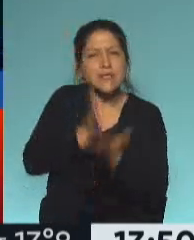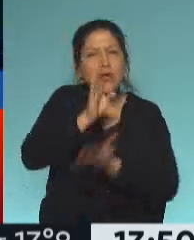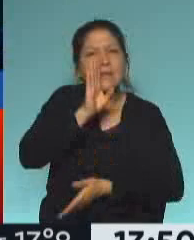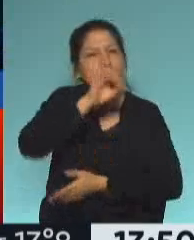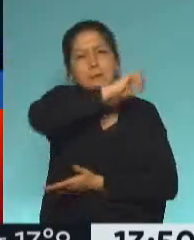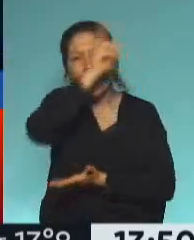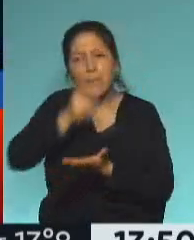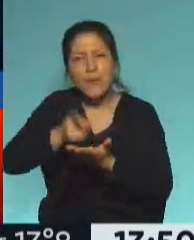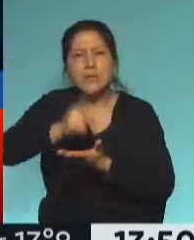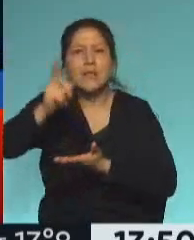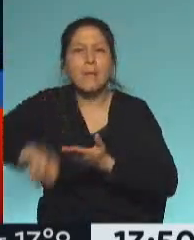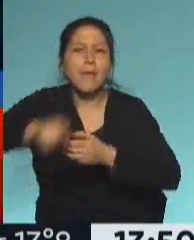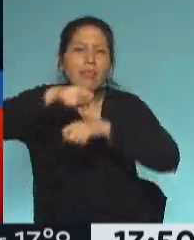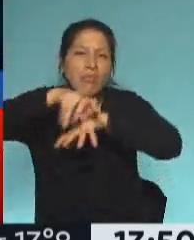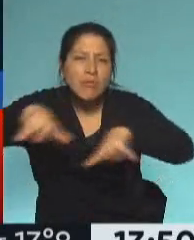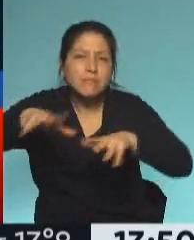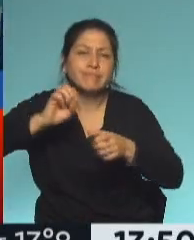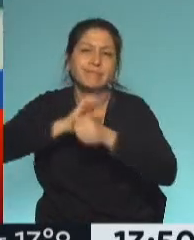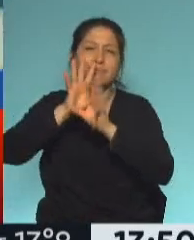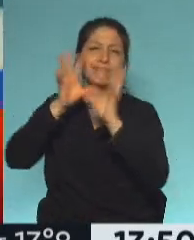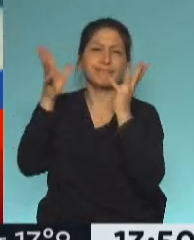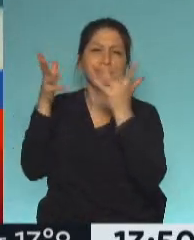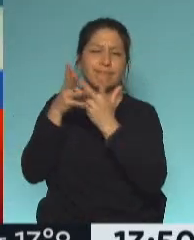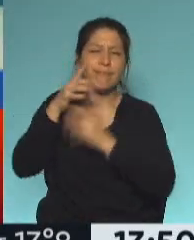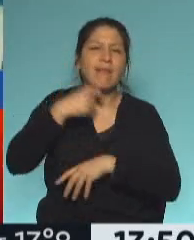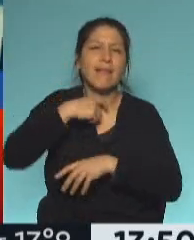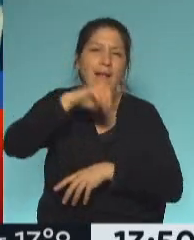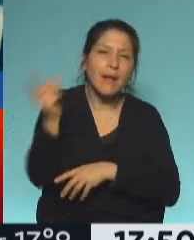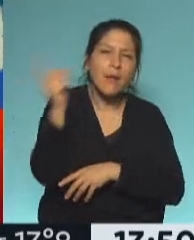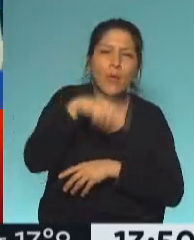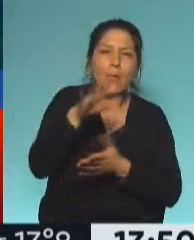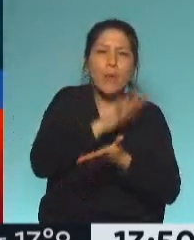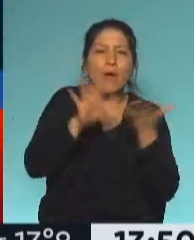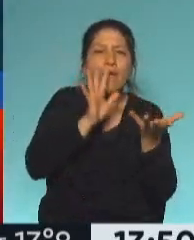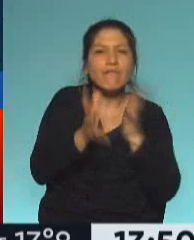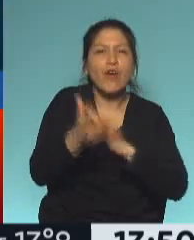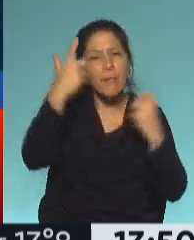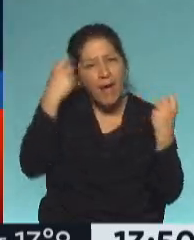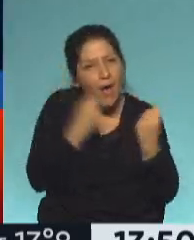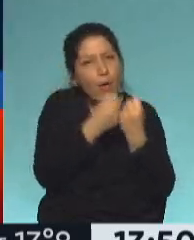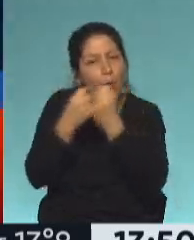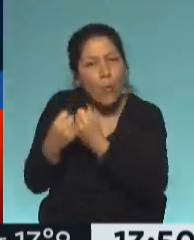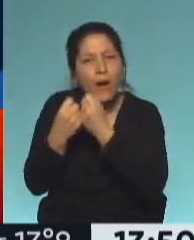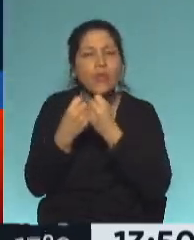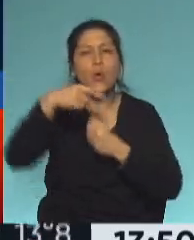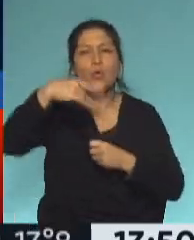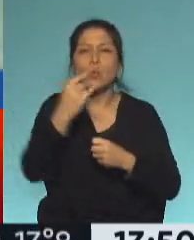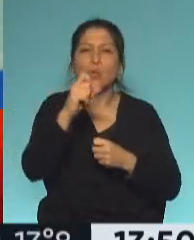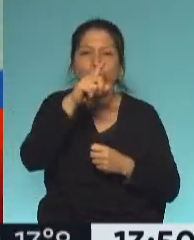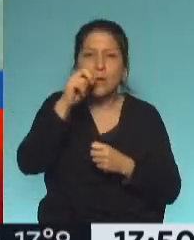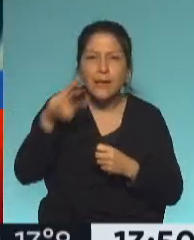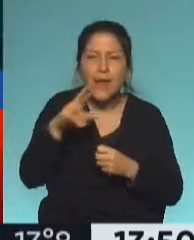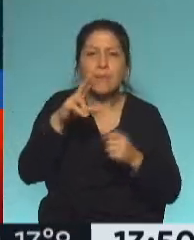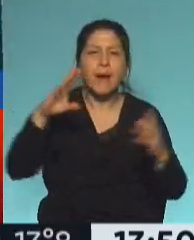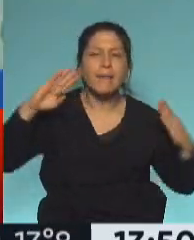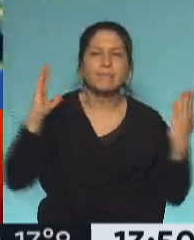derivaciones de la pandemia de COVID-19, mientras intenta reflotar bajo un nuevo formato el acuerdo nuclear que alivie las restricciones económicas